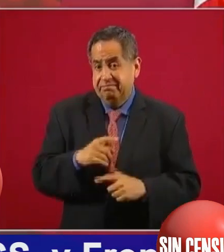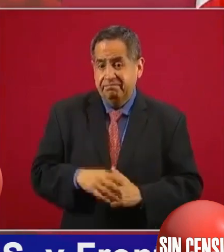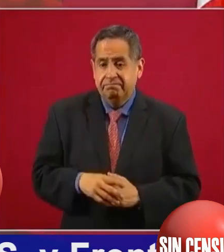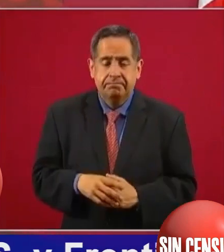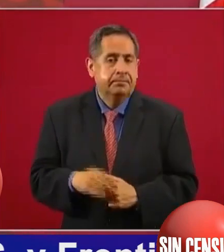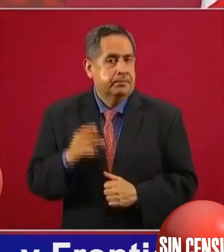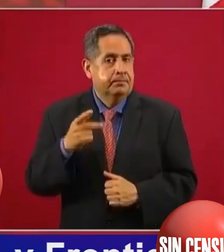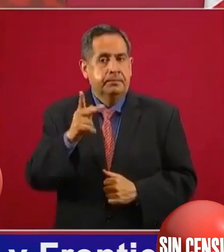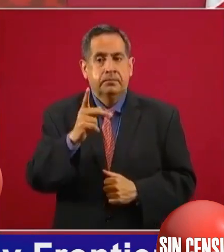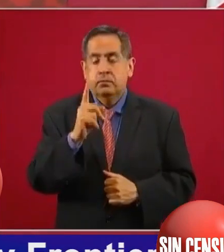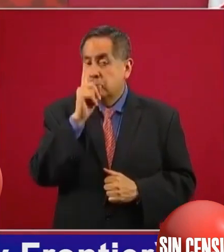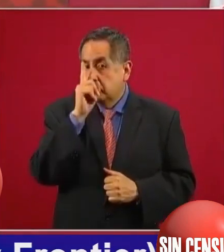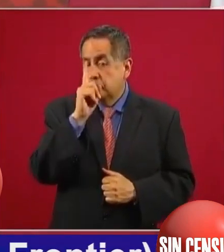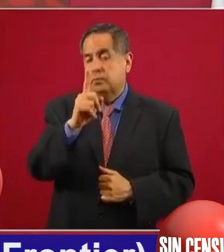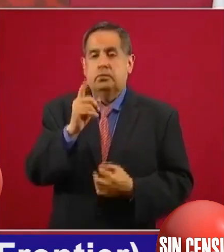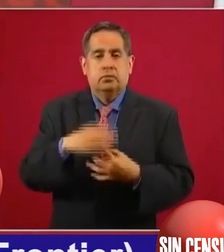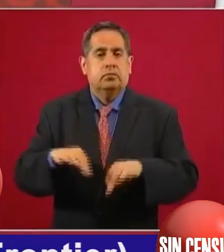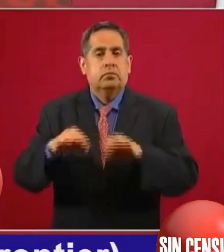es